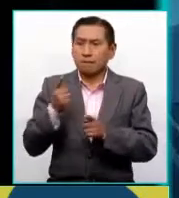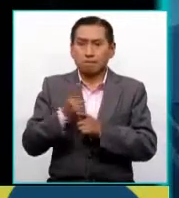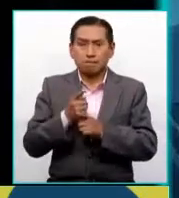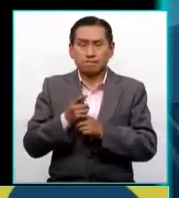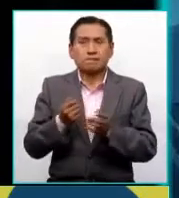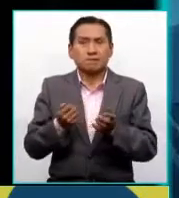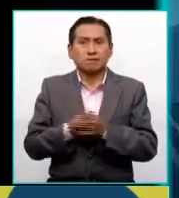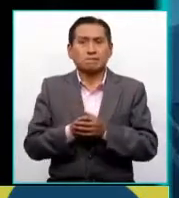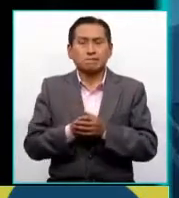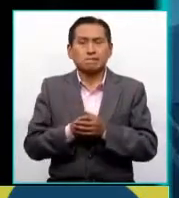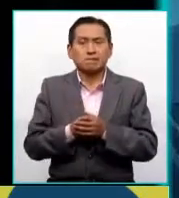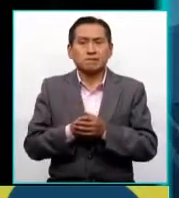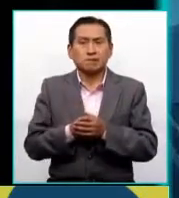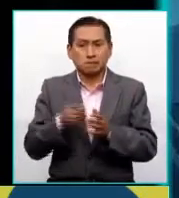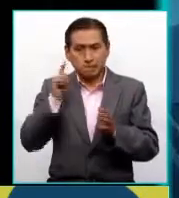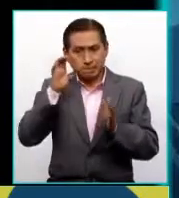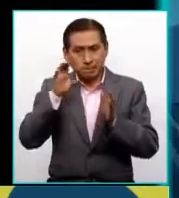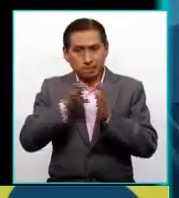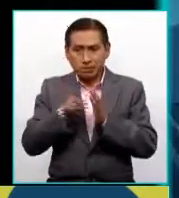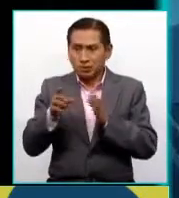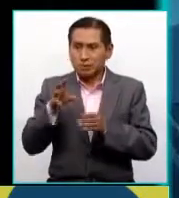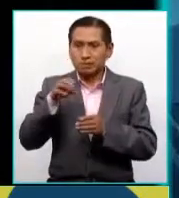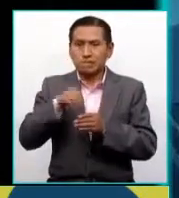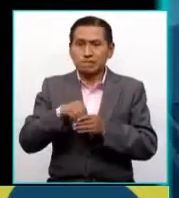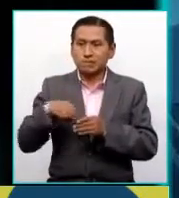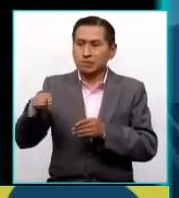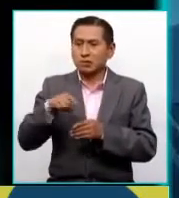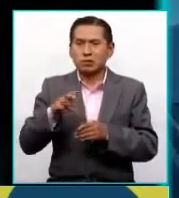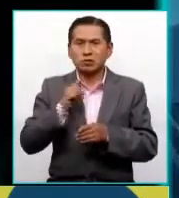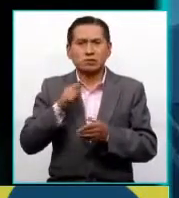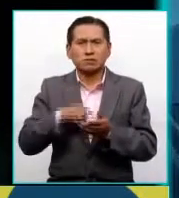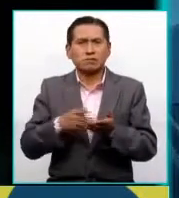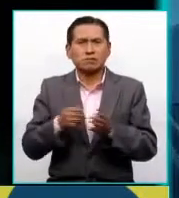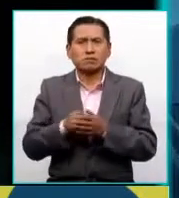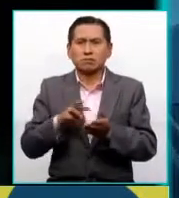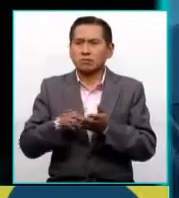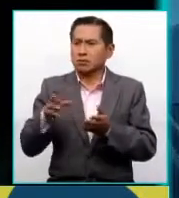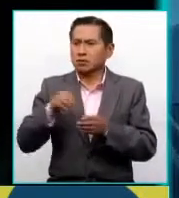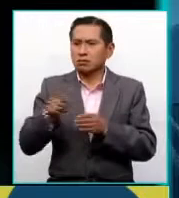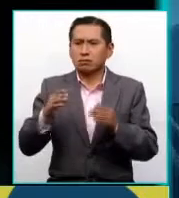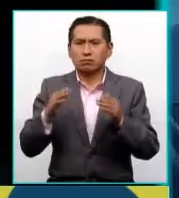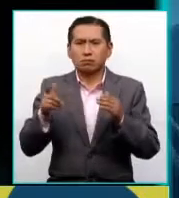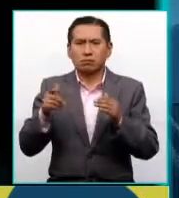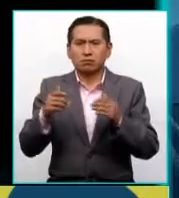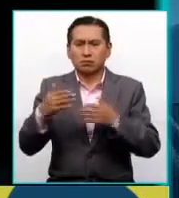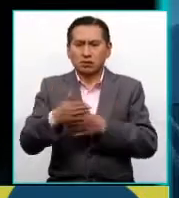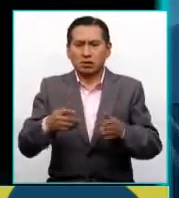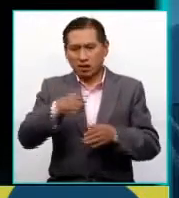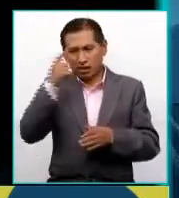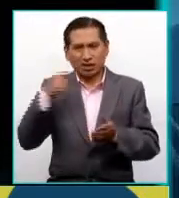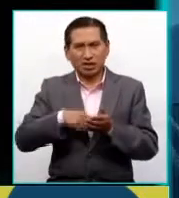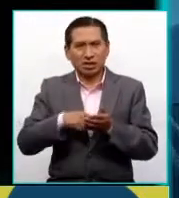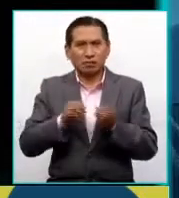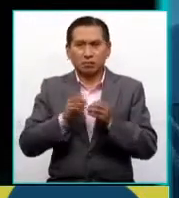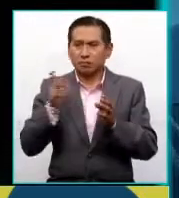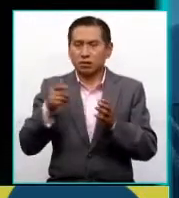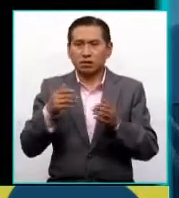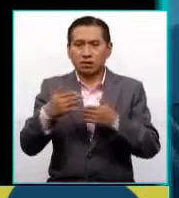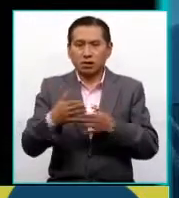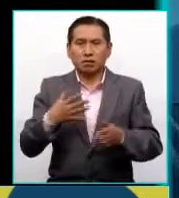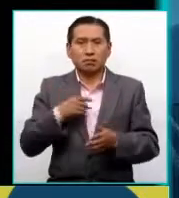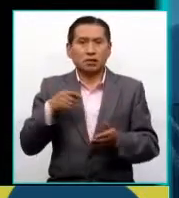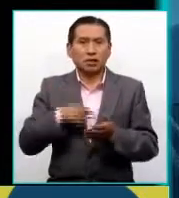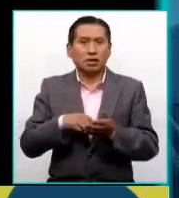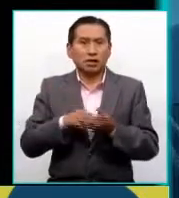Evidentemente nuestros cuadros no están situados en altares, están situados en una caja negra. Hemos convertido la caja blanca, que es un museo,